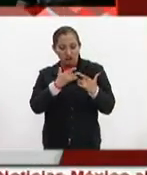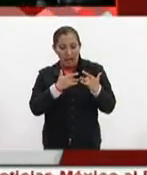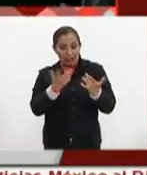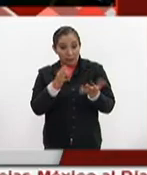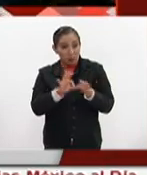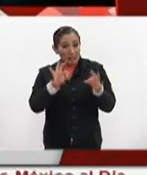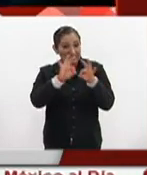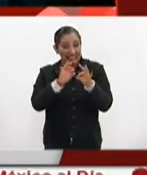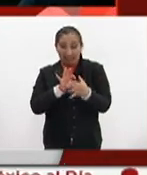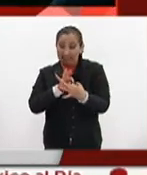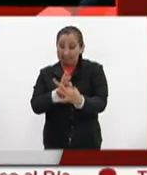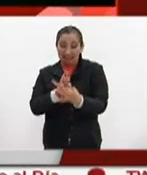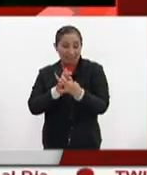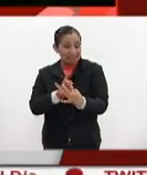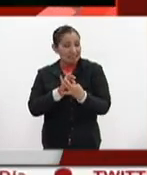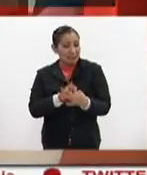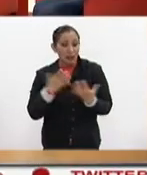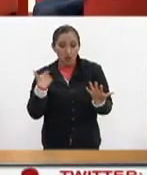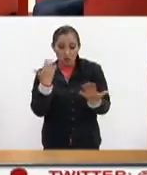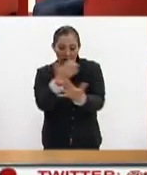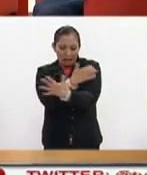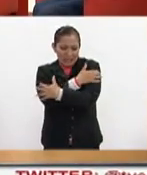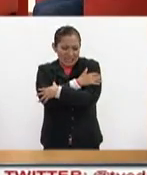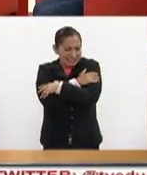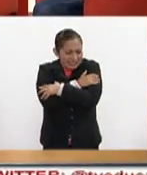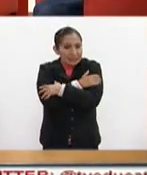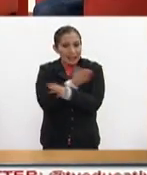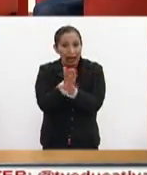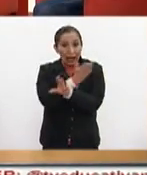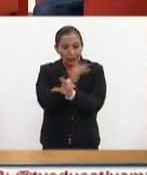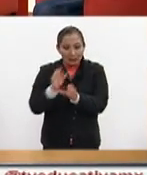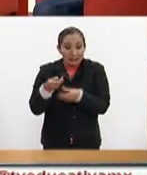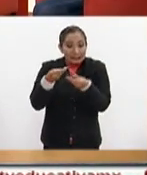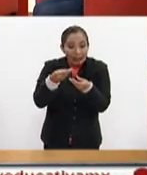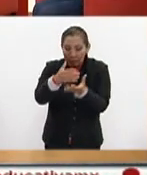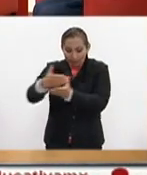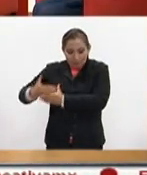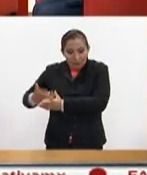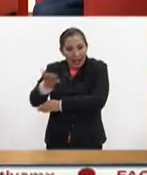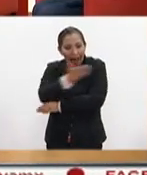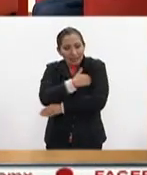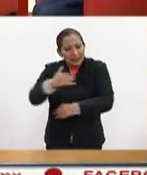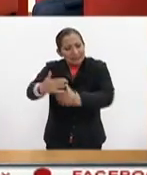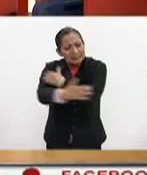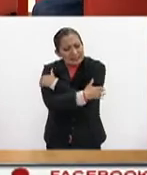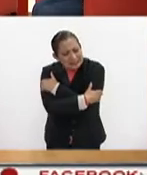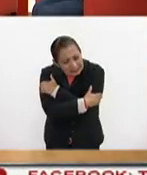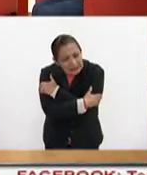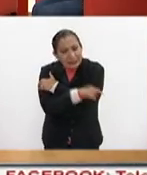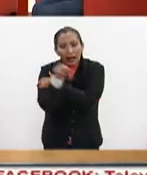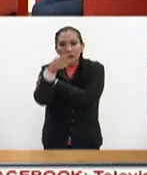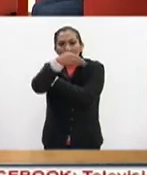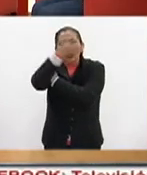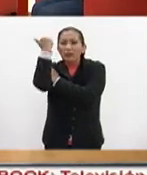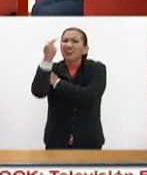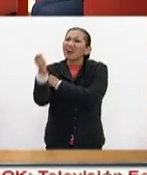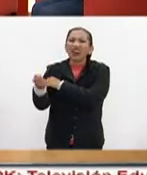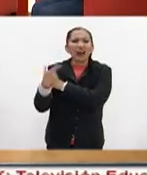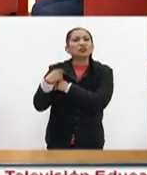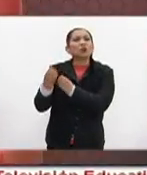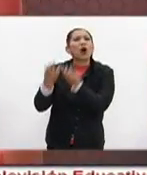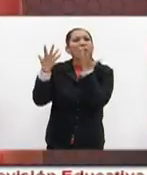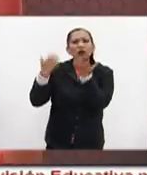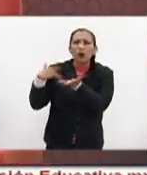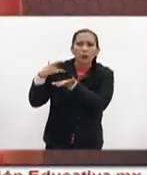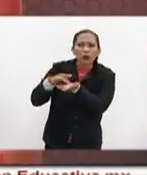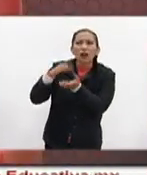que es fundamental, ¿no? Sí, que un abrazo antes de que le entregues el apoyo a las personas que están llegando por algo, que ni siquiera saben exactamente cuánto